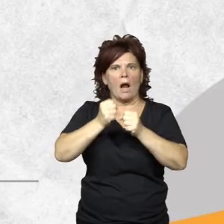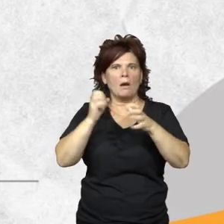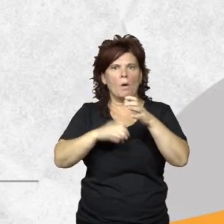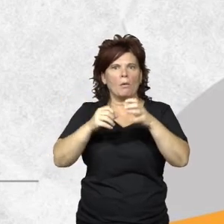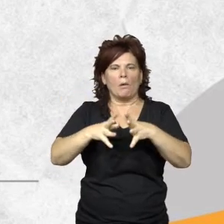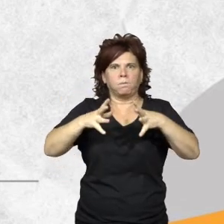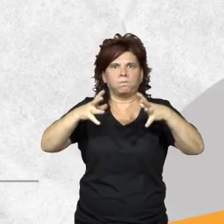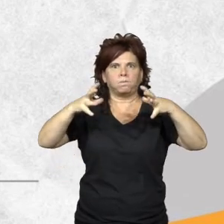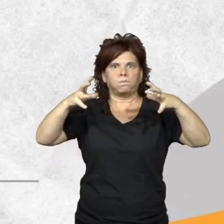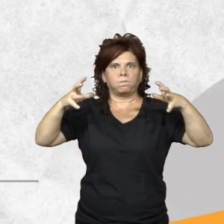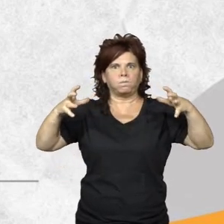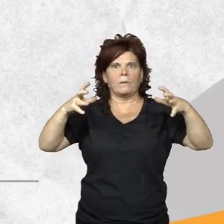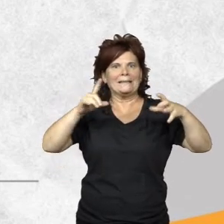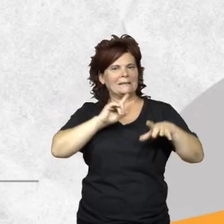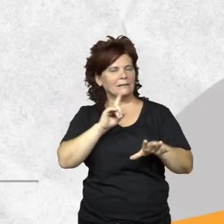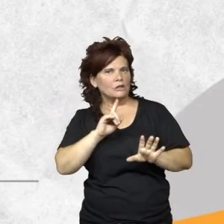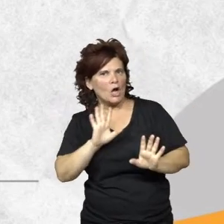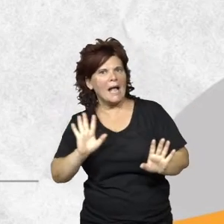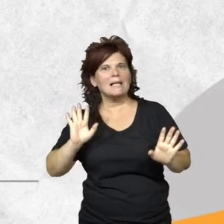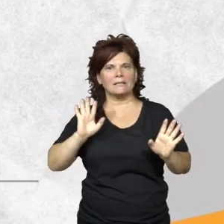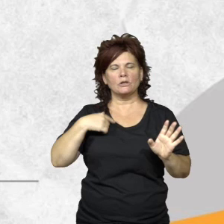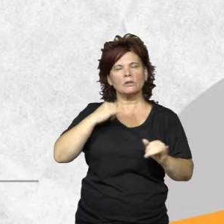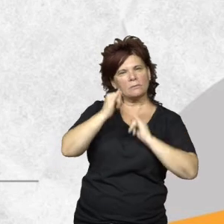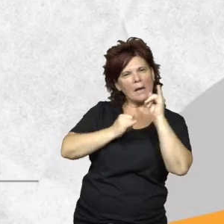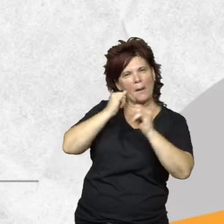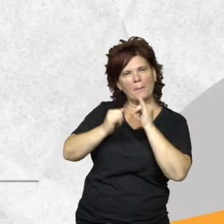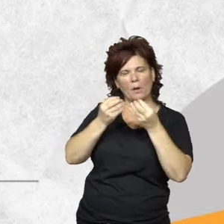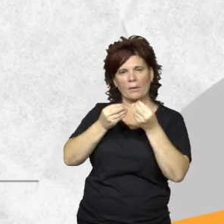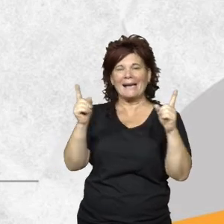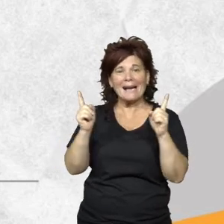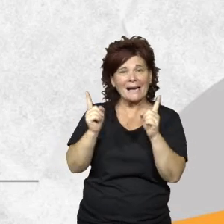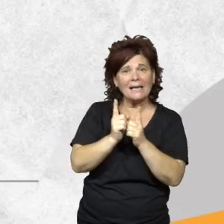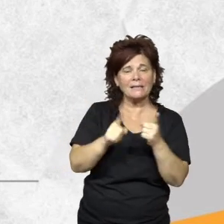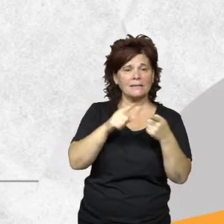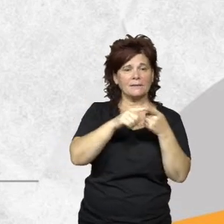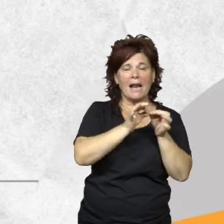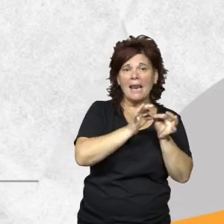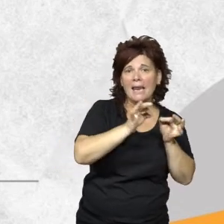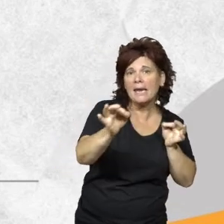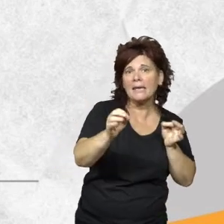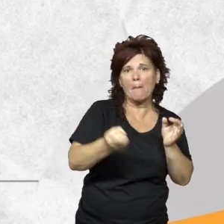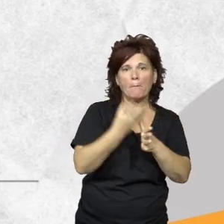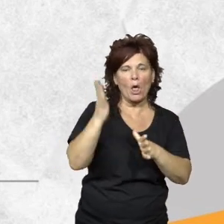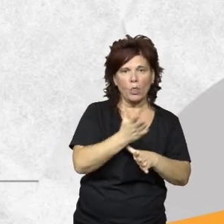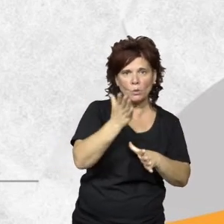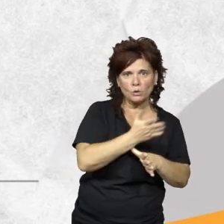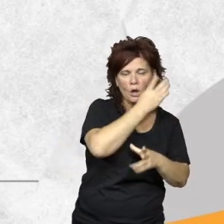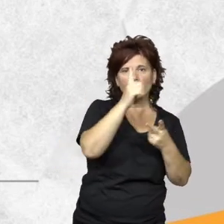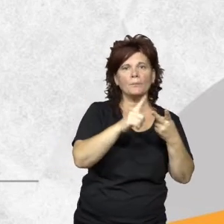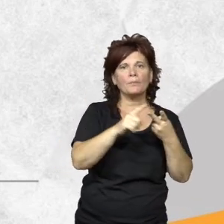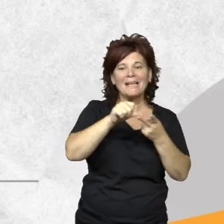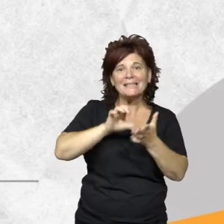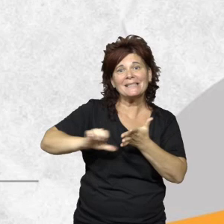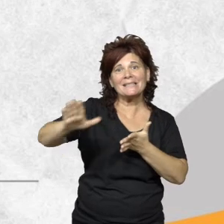Ahora les voy a explicar por qué. En síntesis, entonces tenemos la línea de producción, el sector